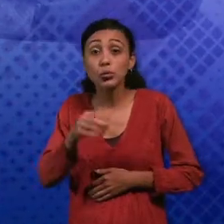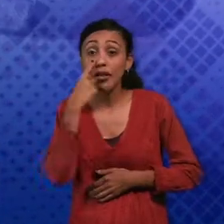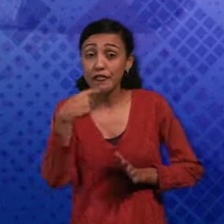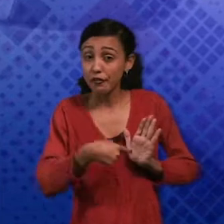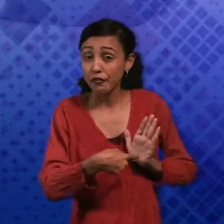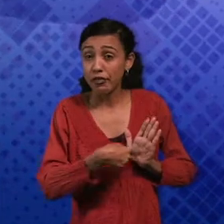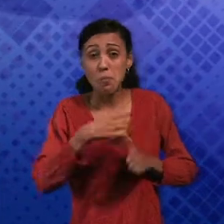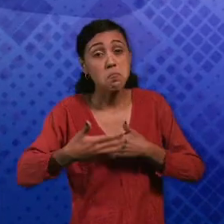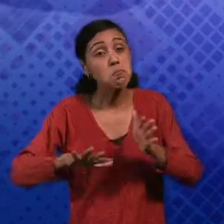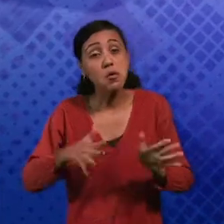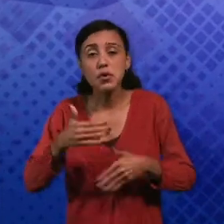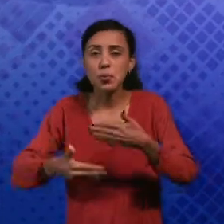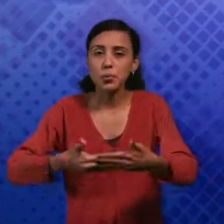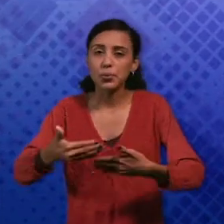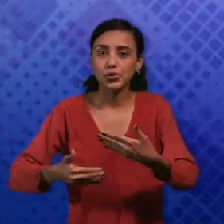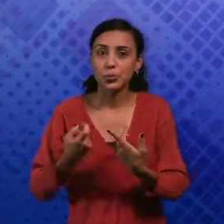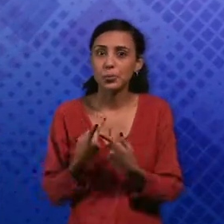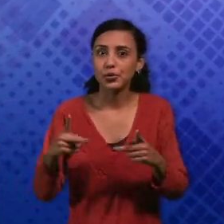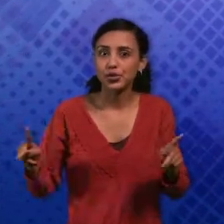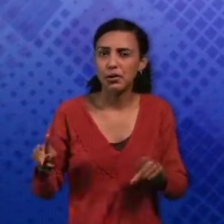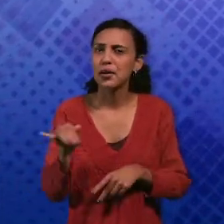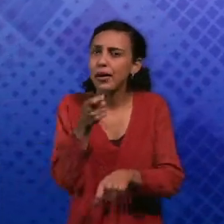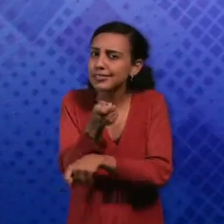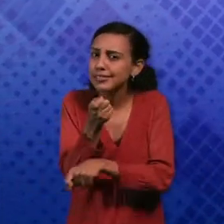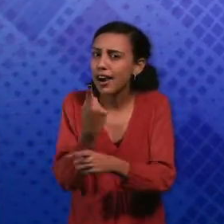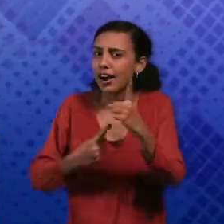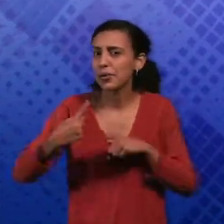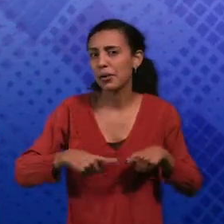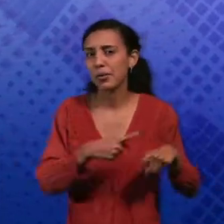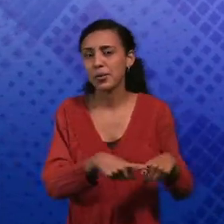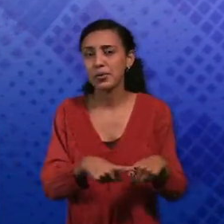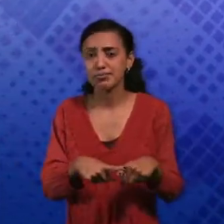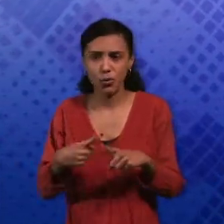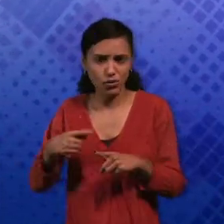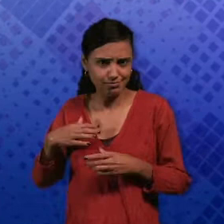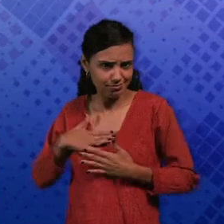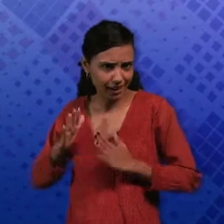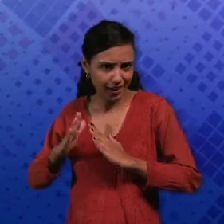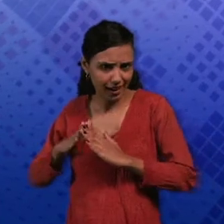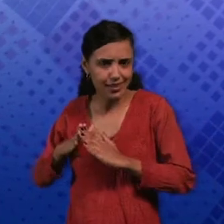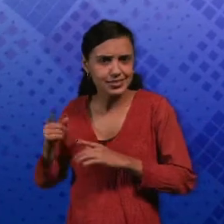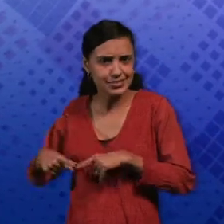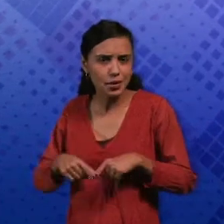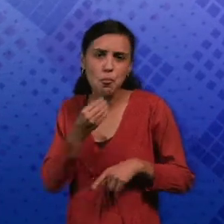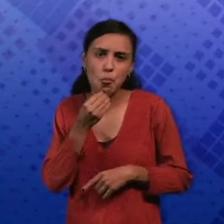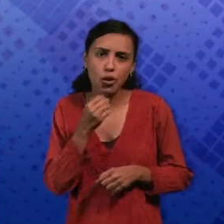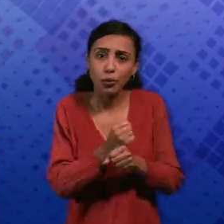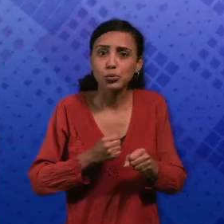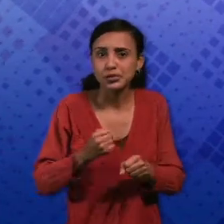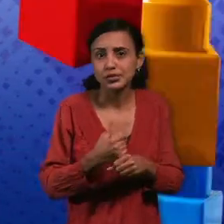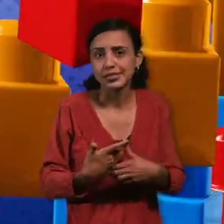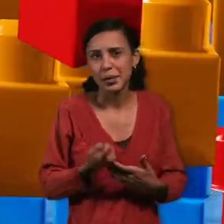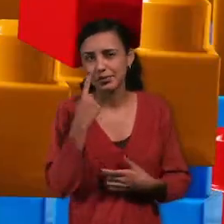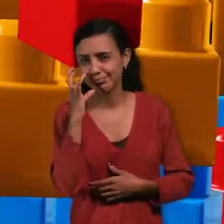cuál es el proceso en el mundo profesional. Y además les voy a enseñar algunos trucos que con materiales en la casa pueden favorecer que su animación